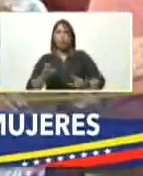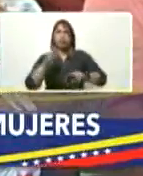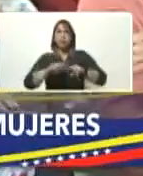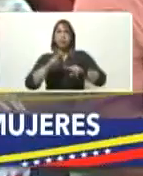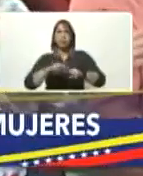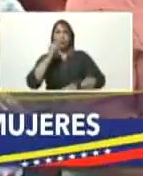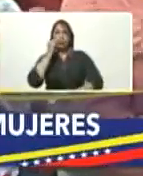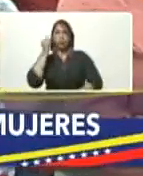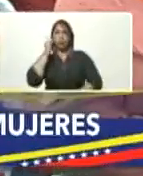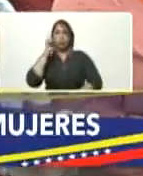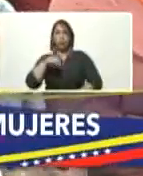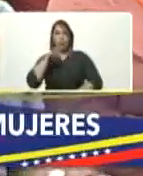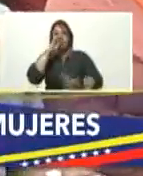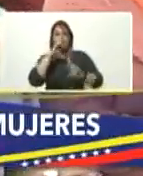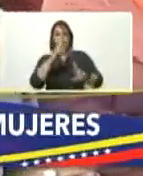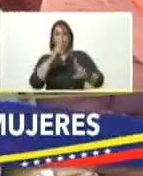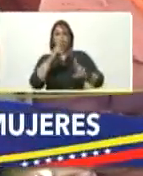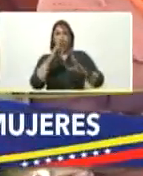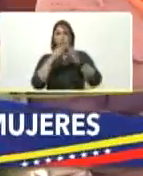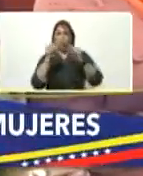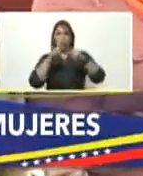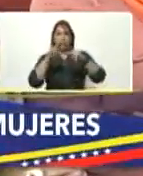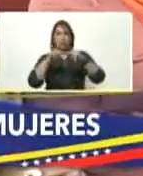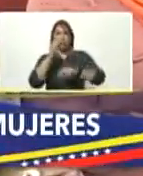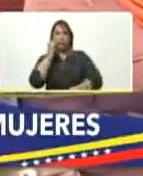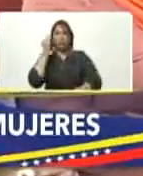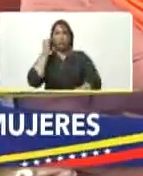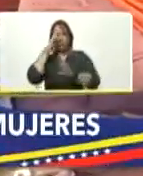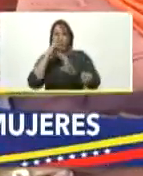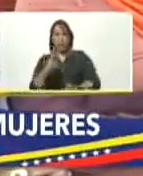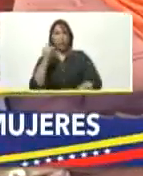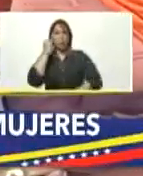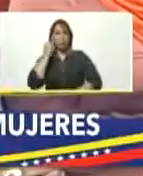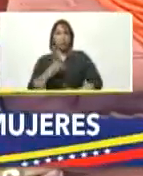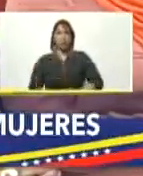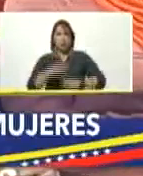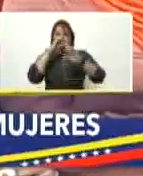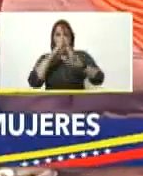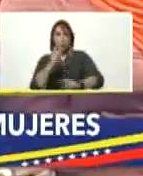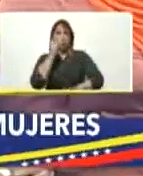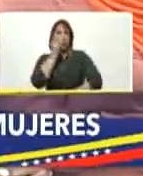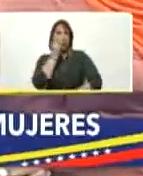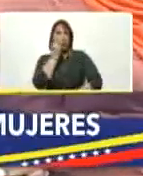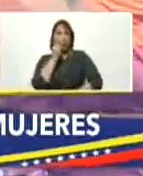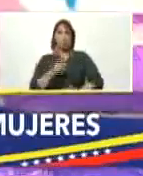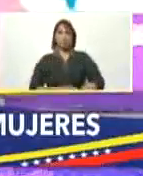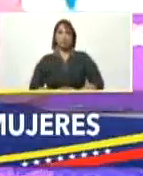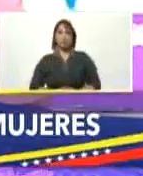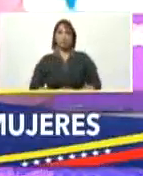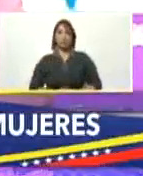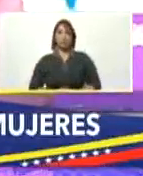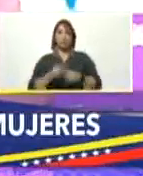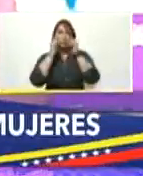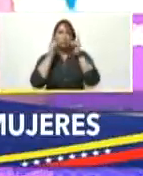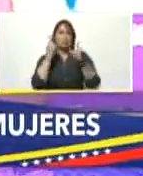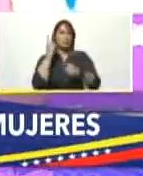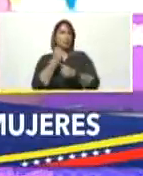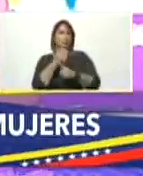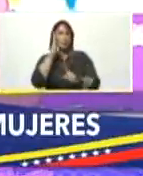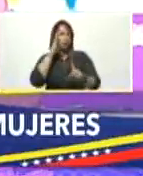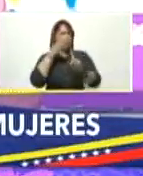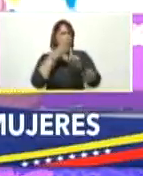niñas, el respeto entre ellos, el respeto a la niña, el respeto al niño, es maravilloso. Hay que ir a